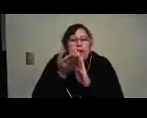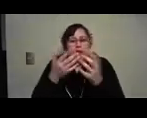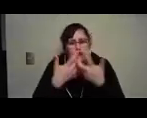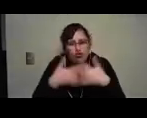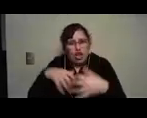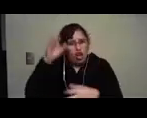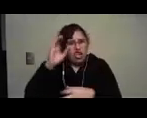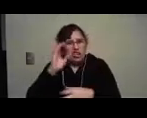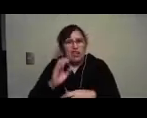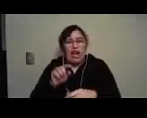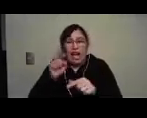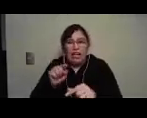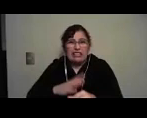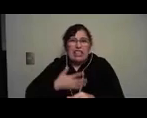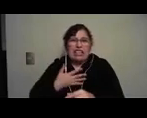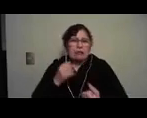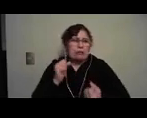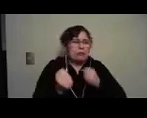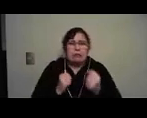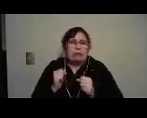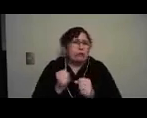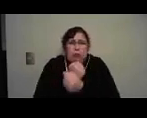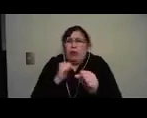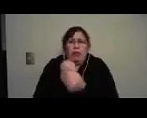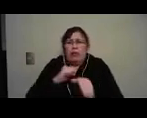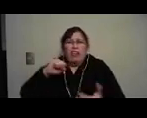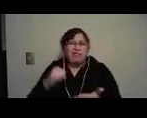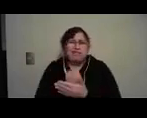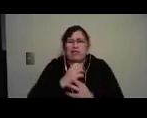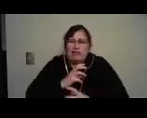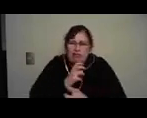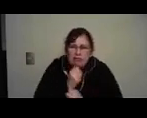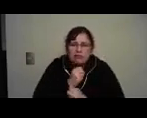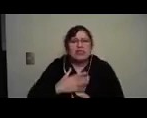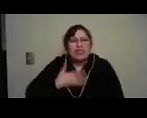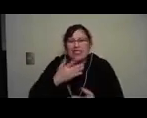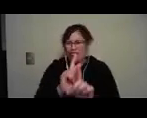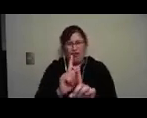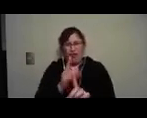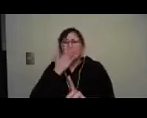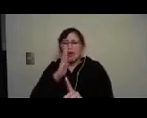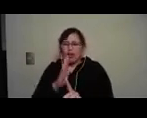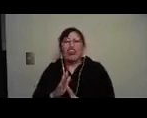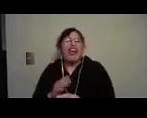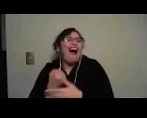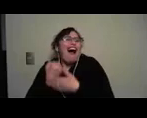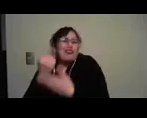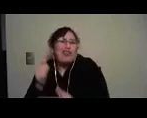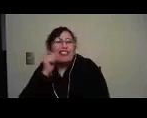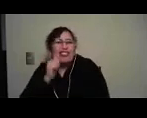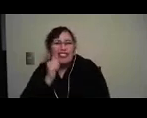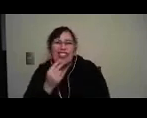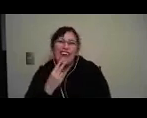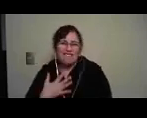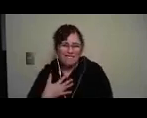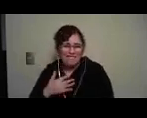Alzheimer, en lugar de la familia, y haga un abordaje simple que por sobre todo facilite, ya que les facilite el día a día. Ahí está la